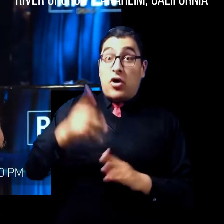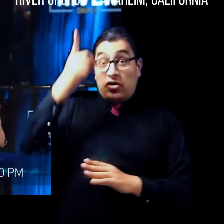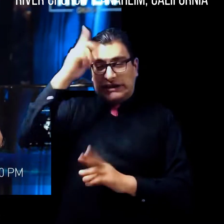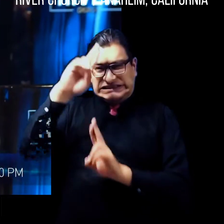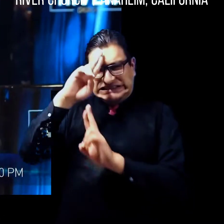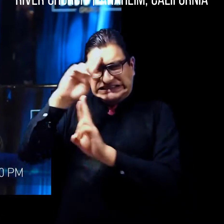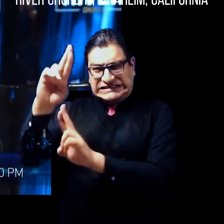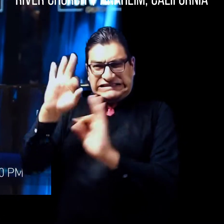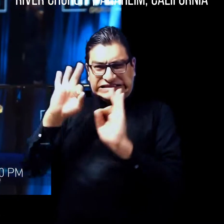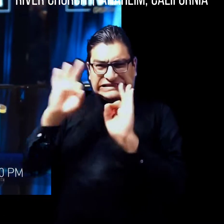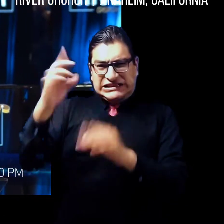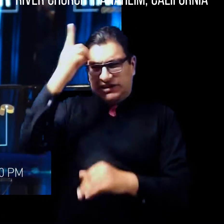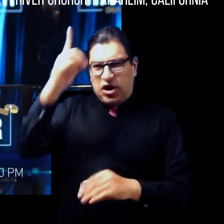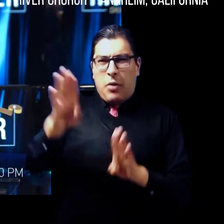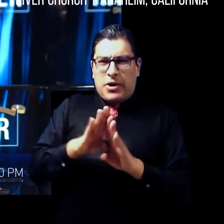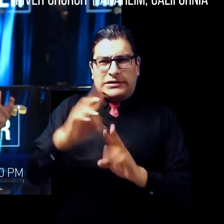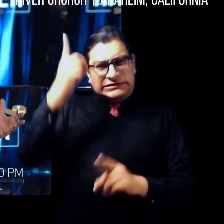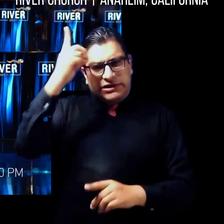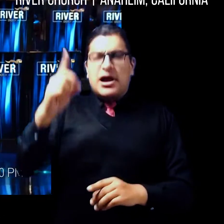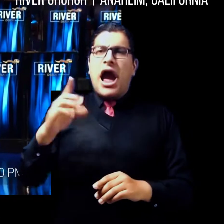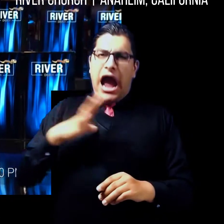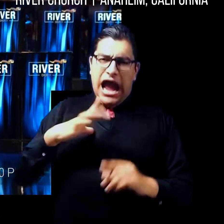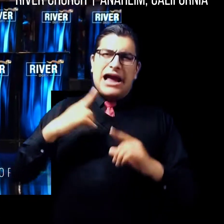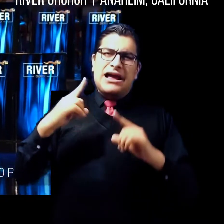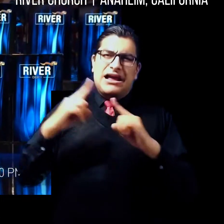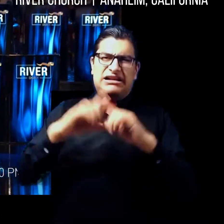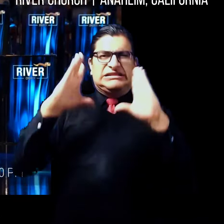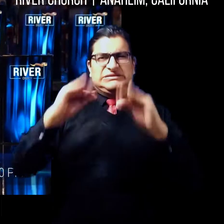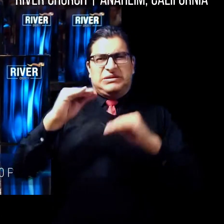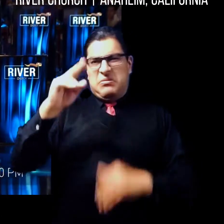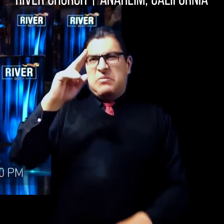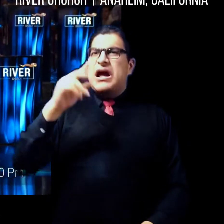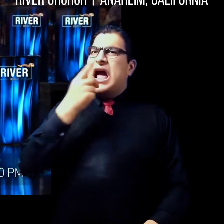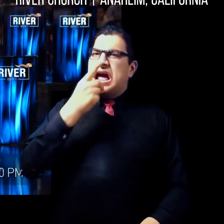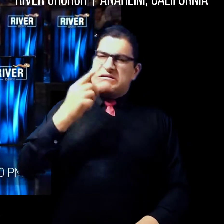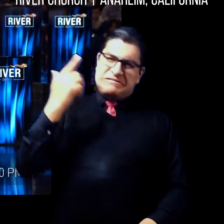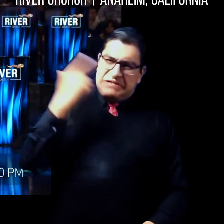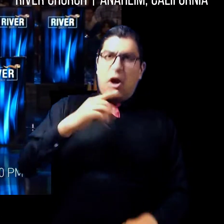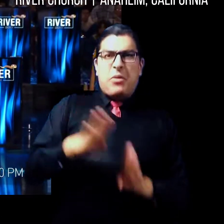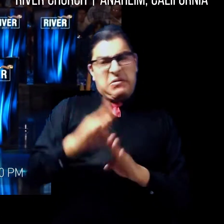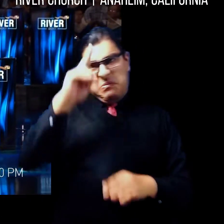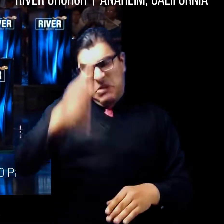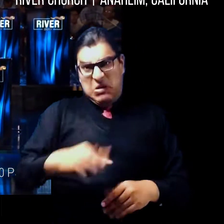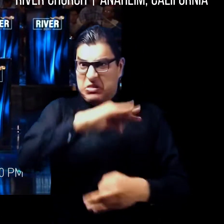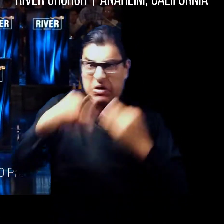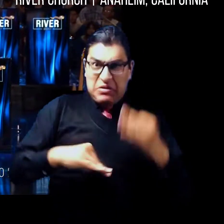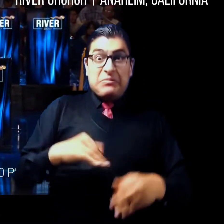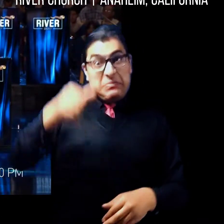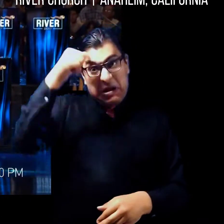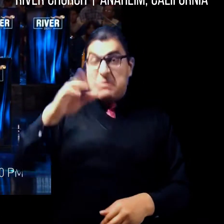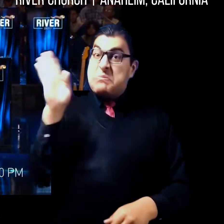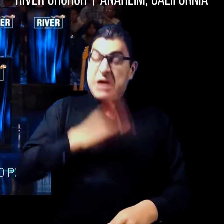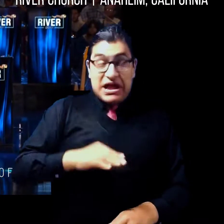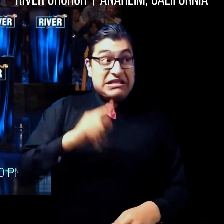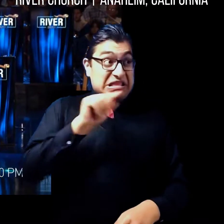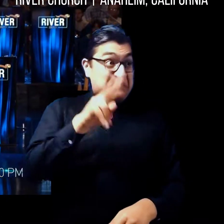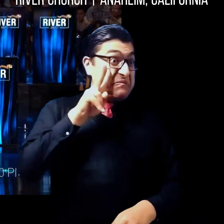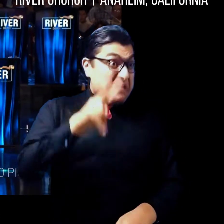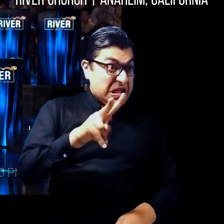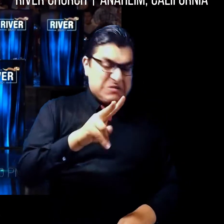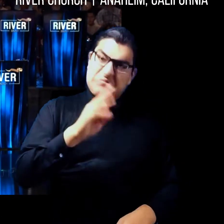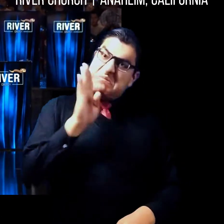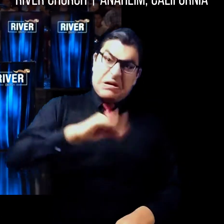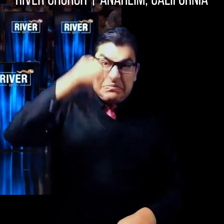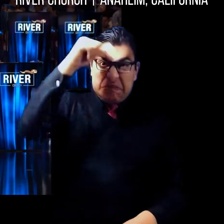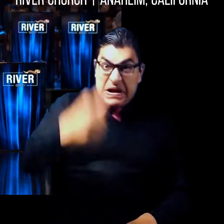Dios. Teníamos temor de Dios. Sí, la doctrina era horrible en el sentido de que nos prohibían todo era pecado, mirar la tele era